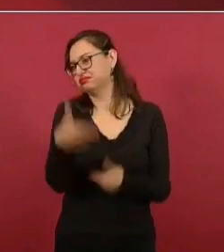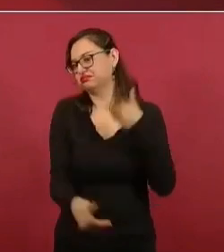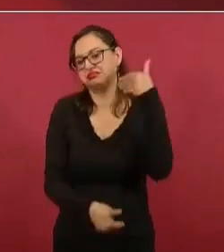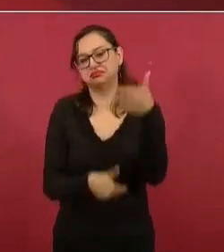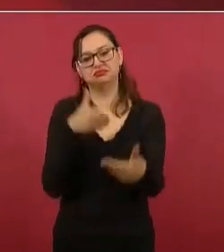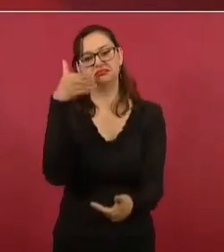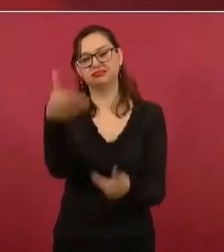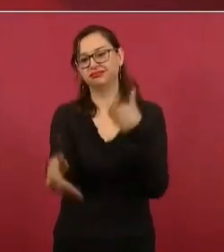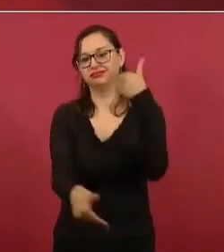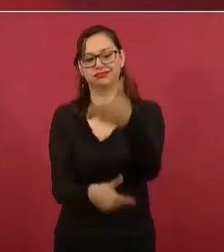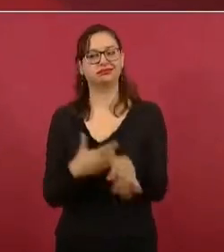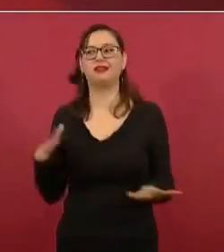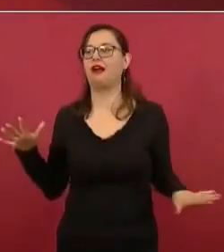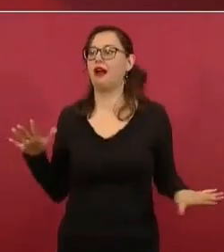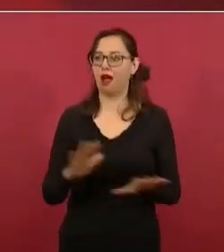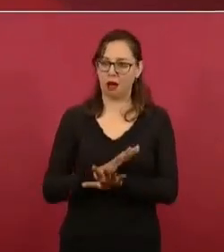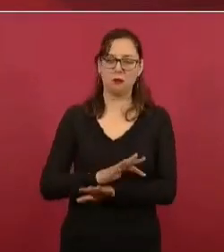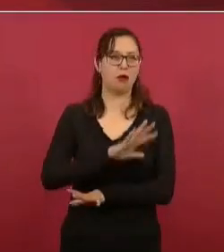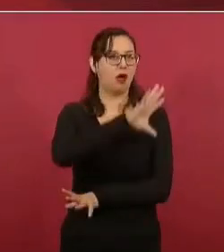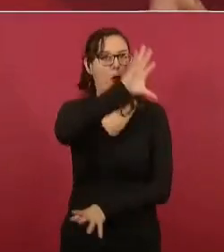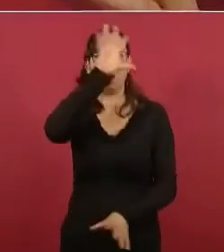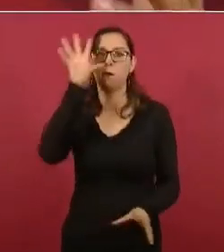porque son millones los mexicanos